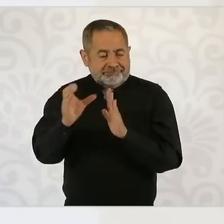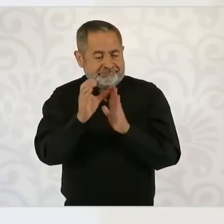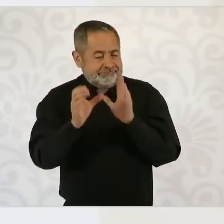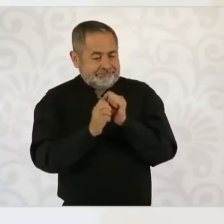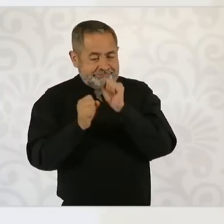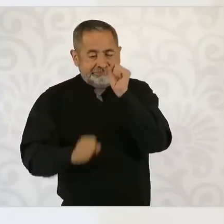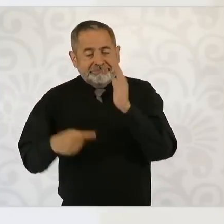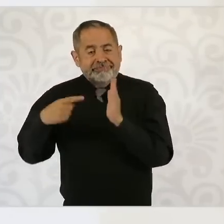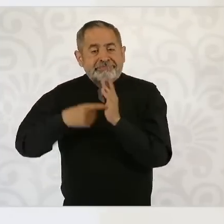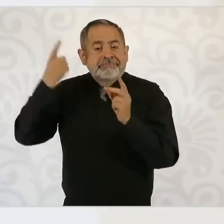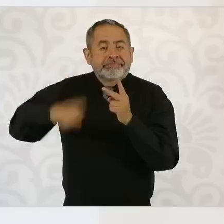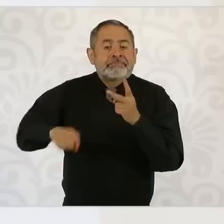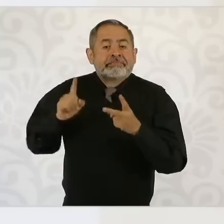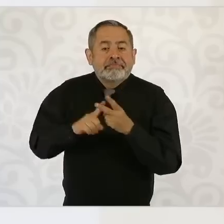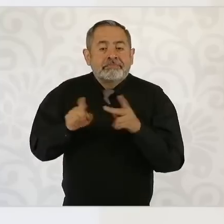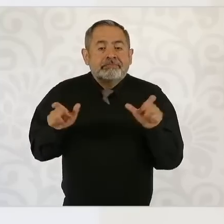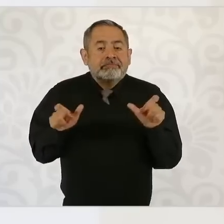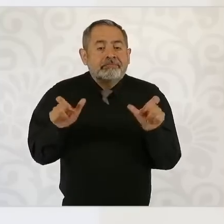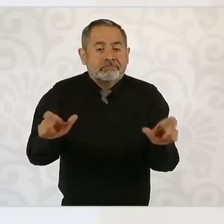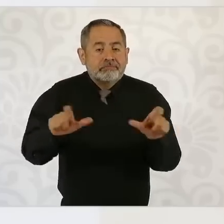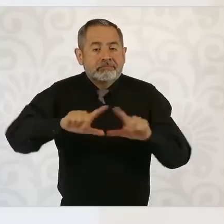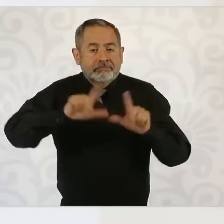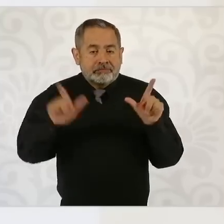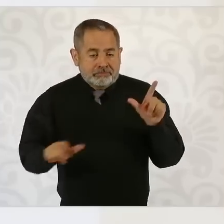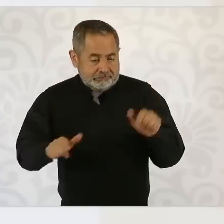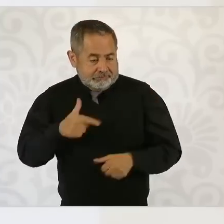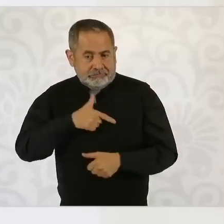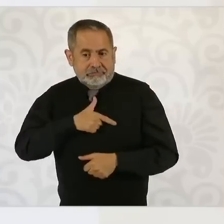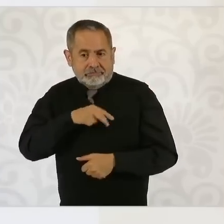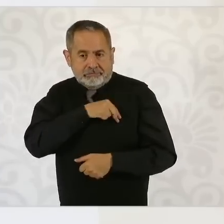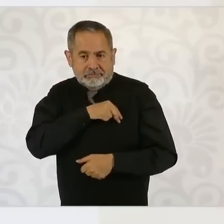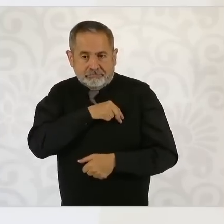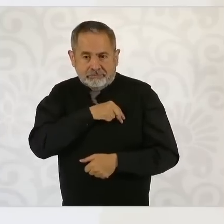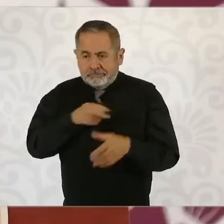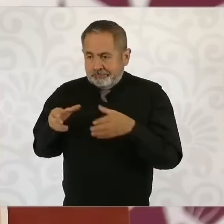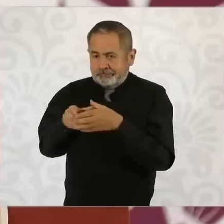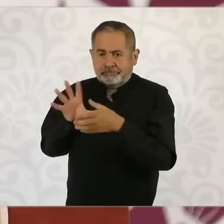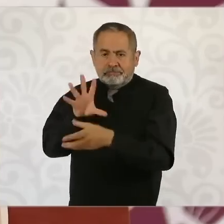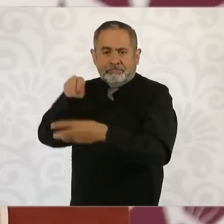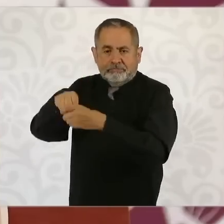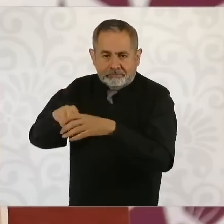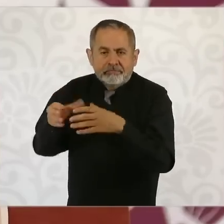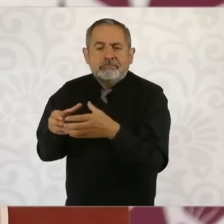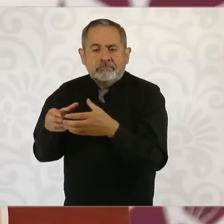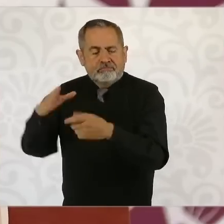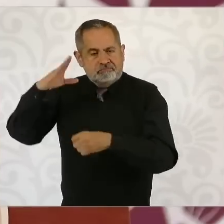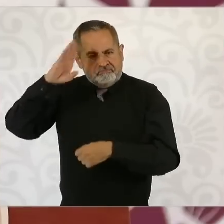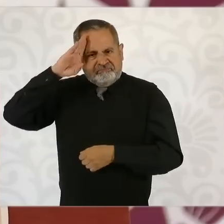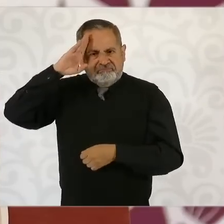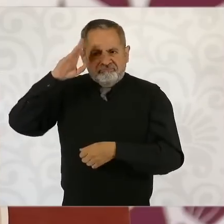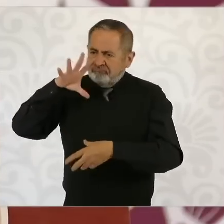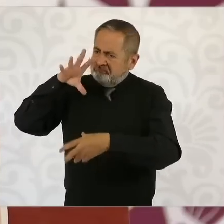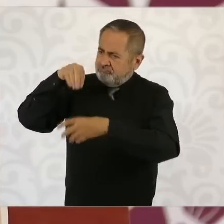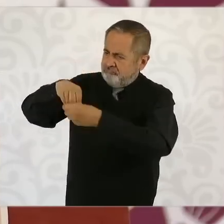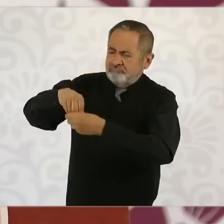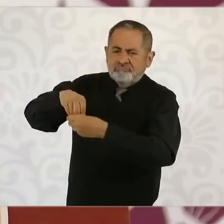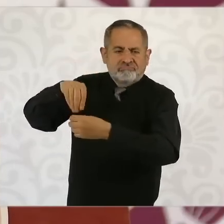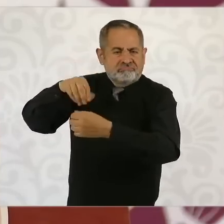Constitución de la República, es la Guardia Nacional, que hoy pertenece con una comandancia especial que